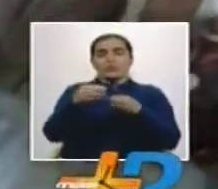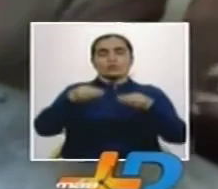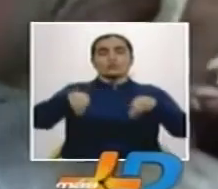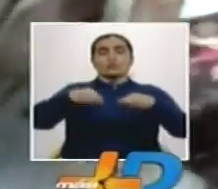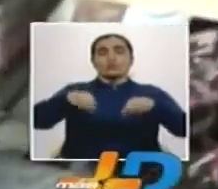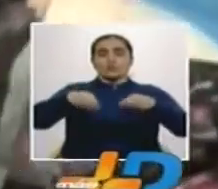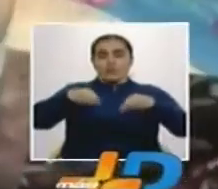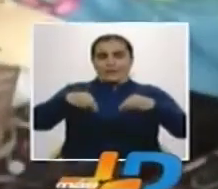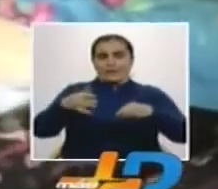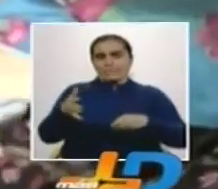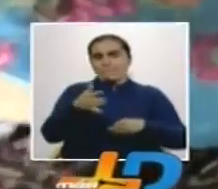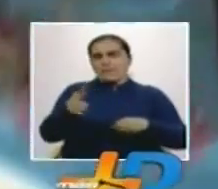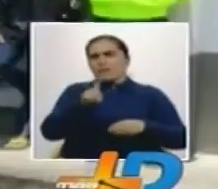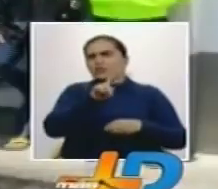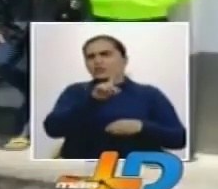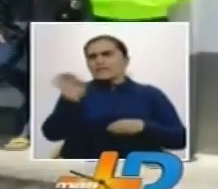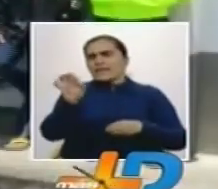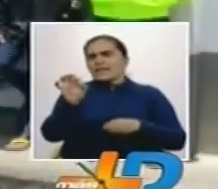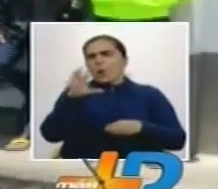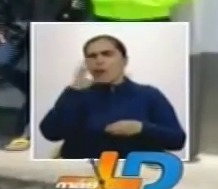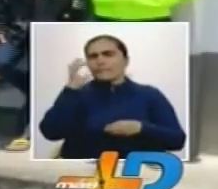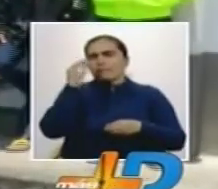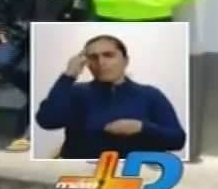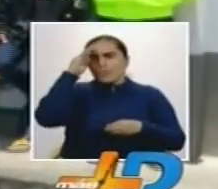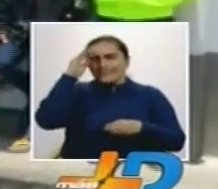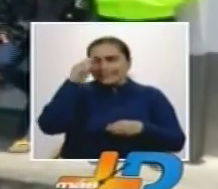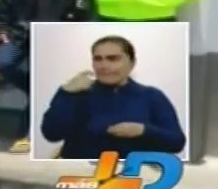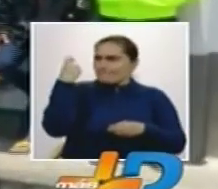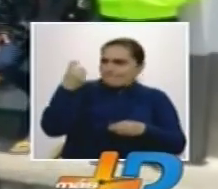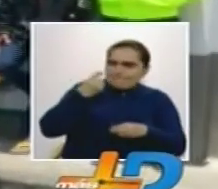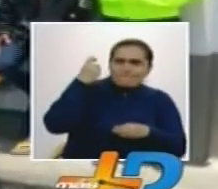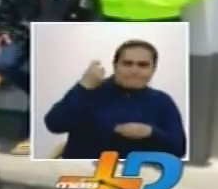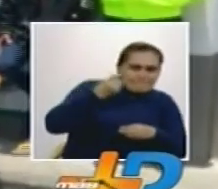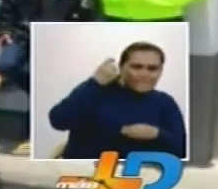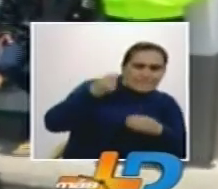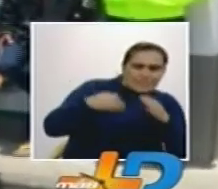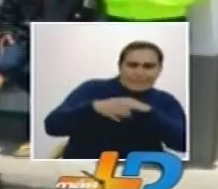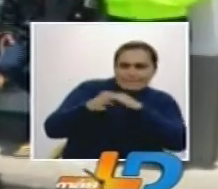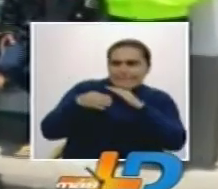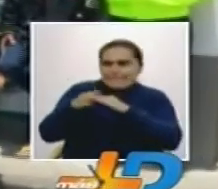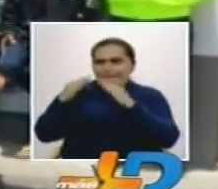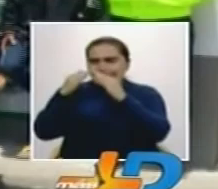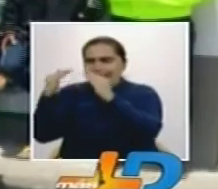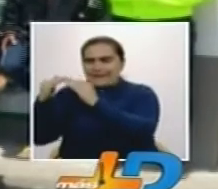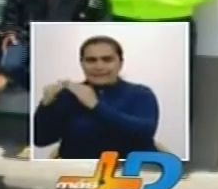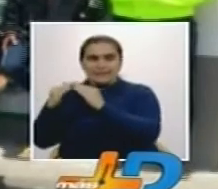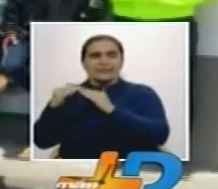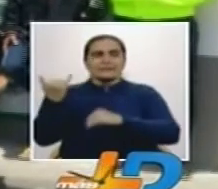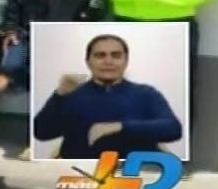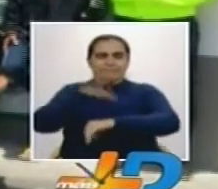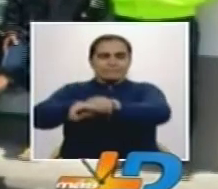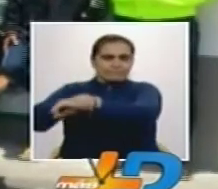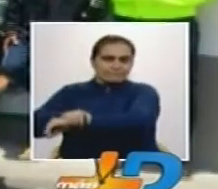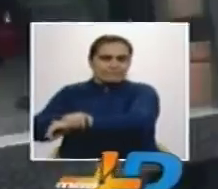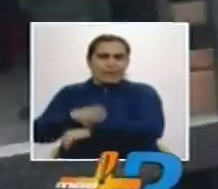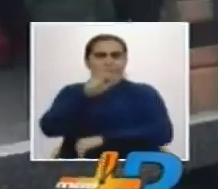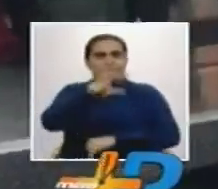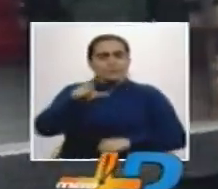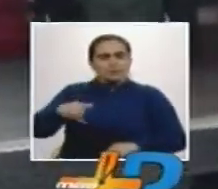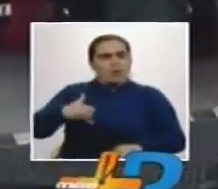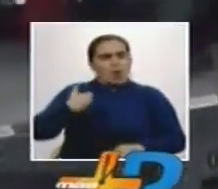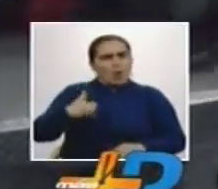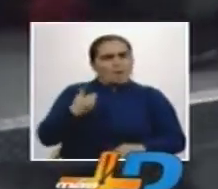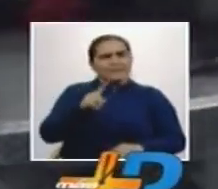100 miembros de la policía, se realizaron allanamientos que permitieron la captura de 7 personas y 3 menores de 16 y 17 años. Según